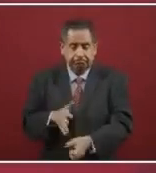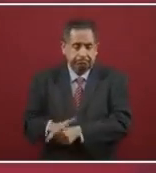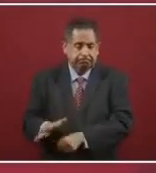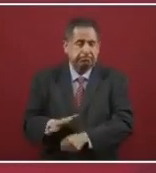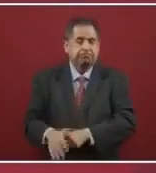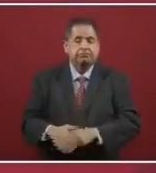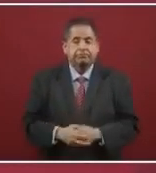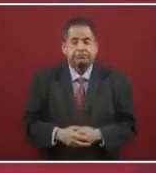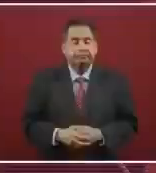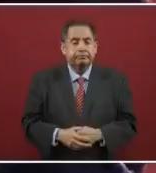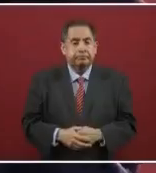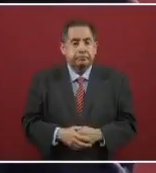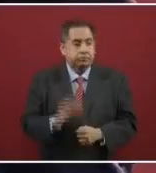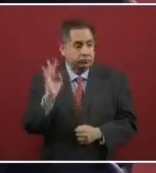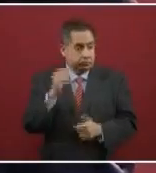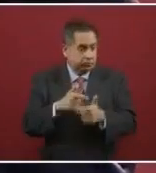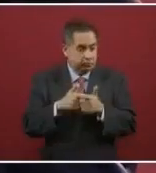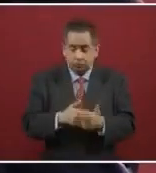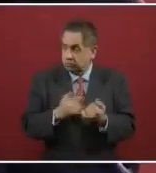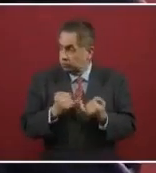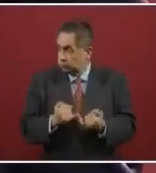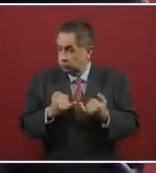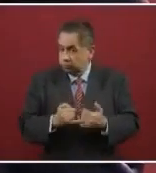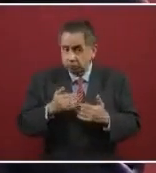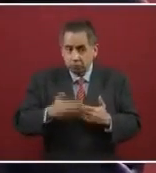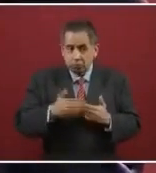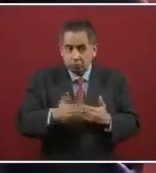Si seguimos como vamos,